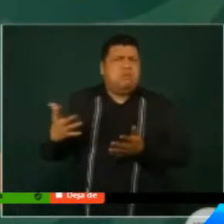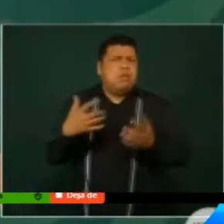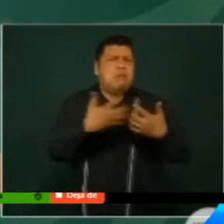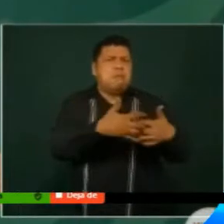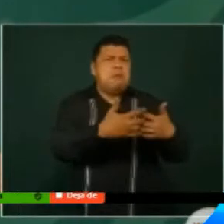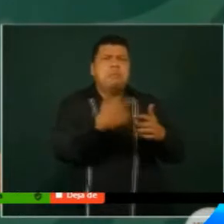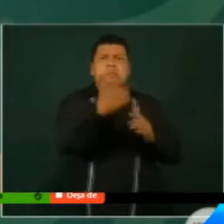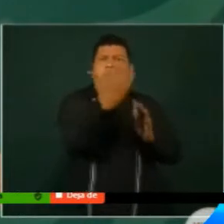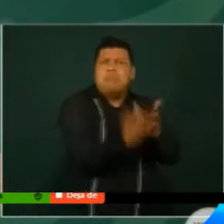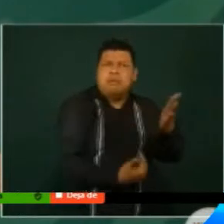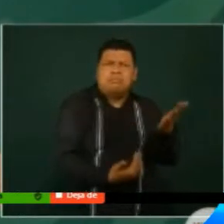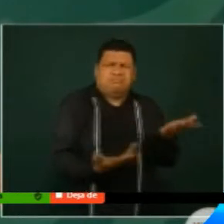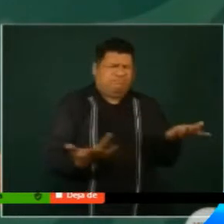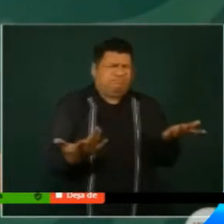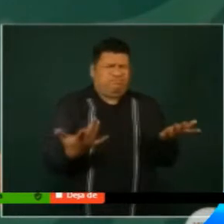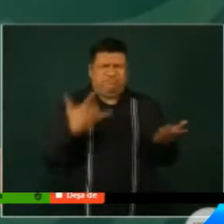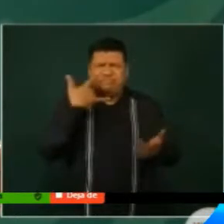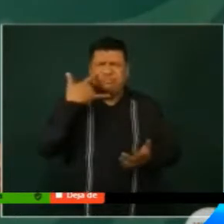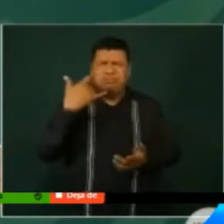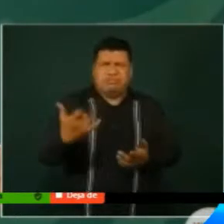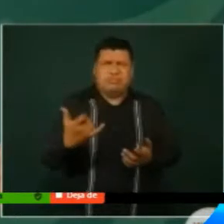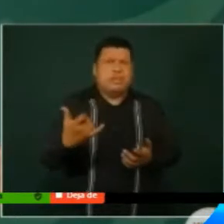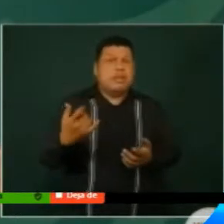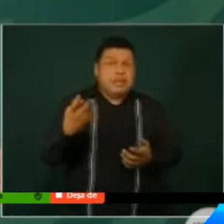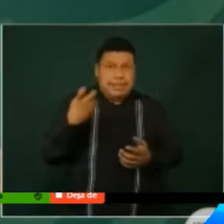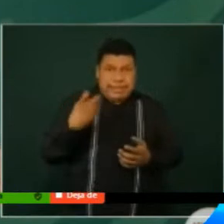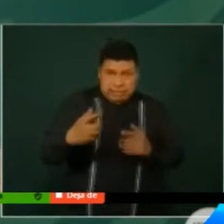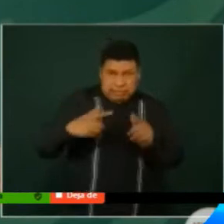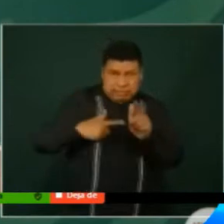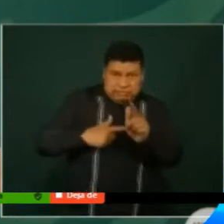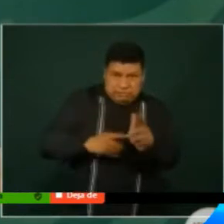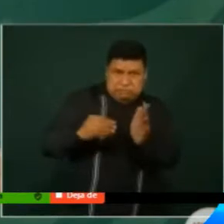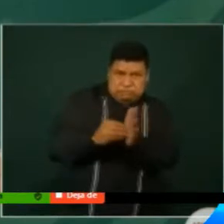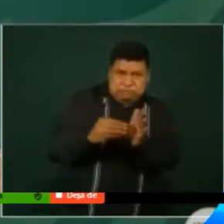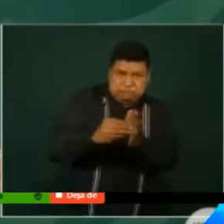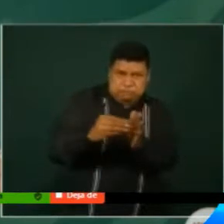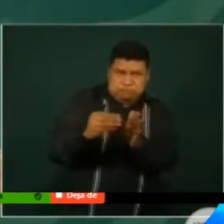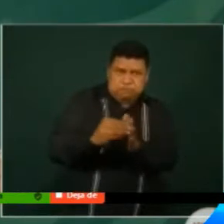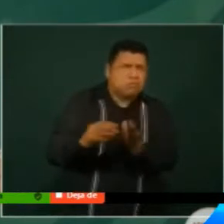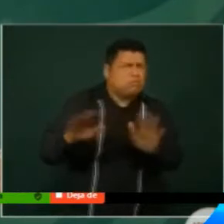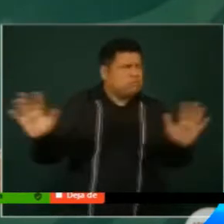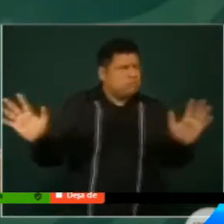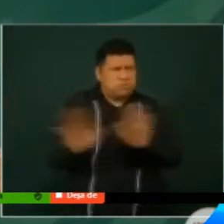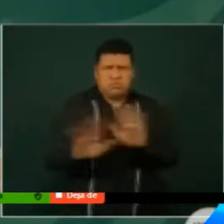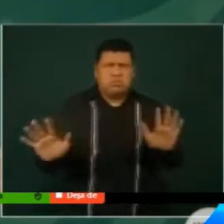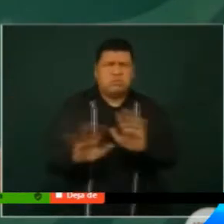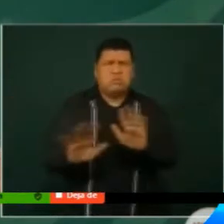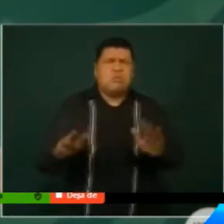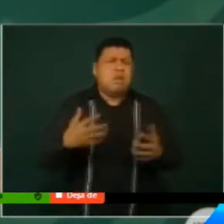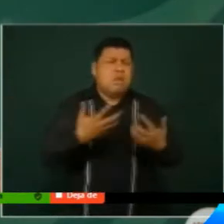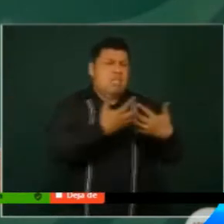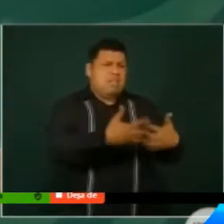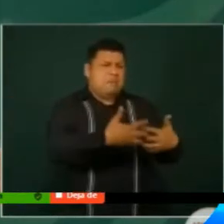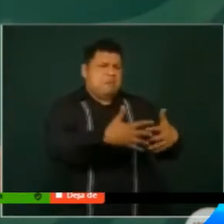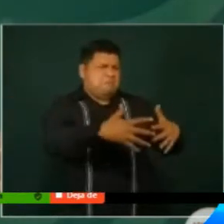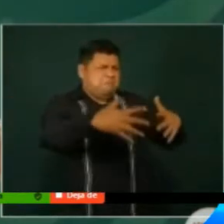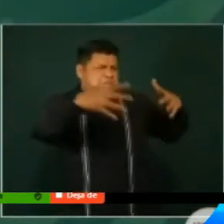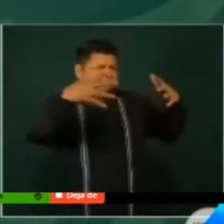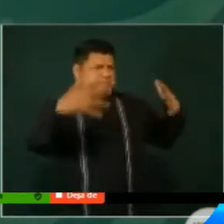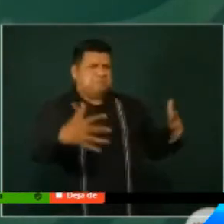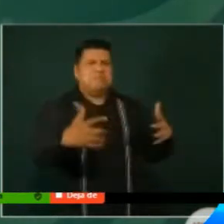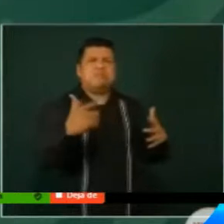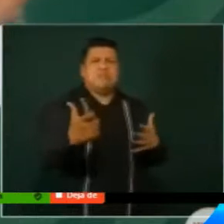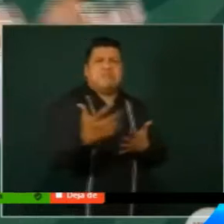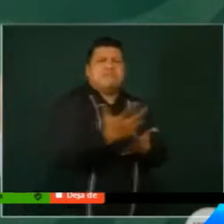Entonces, pues ya no queremos que esas grandes empresas se queden con